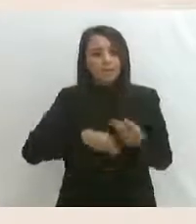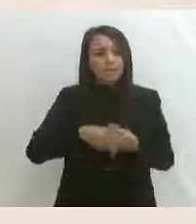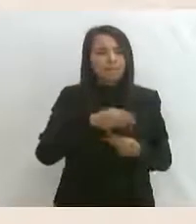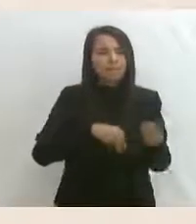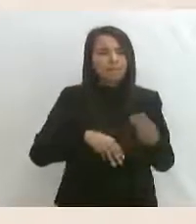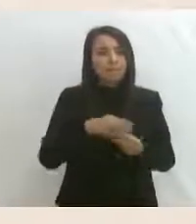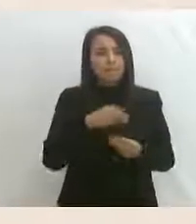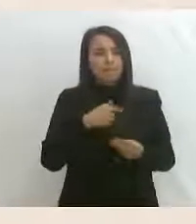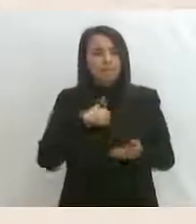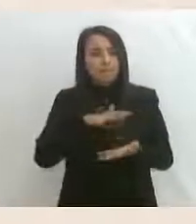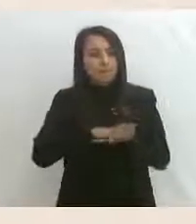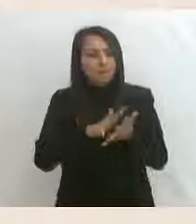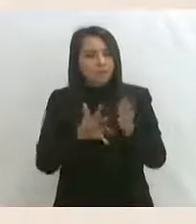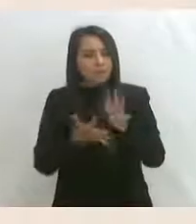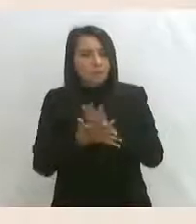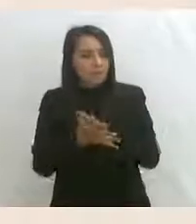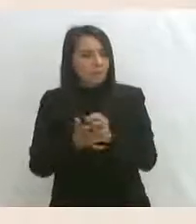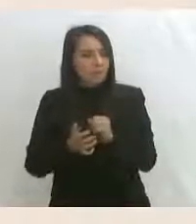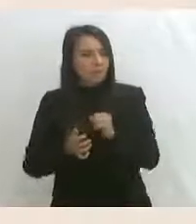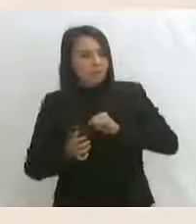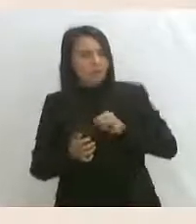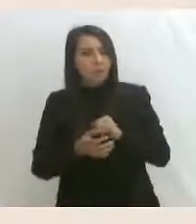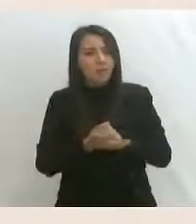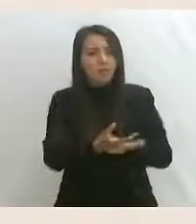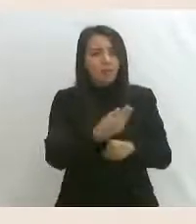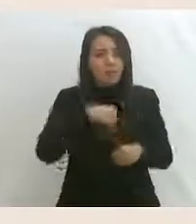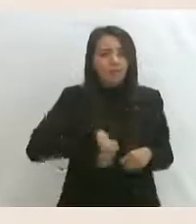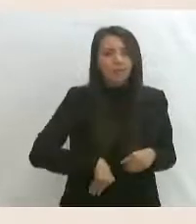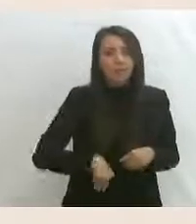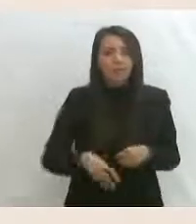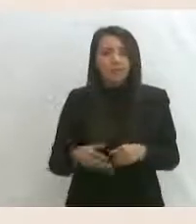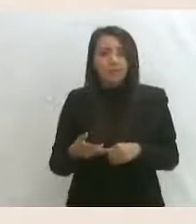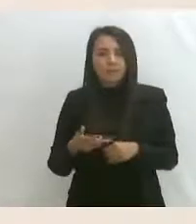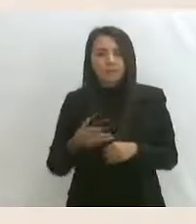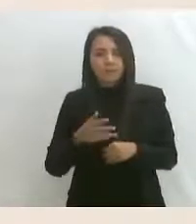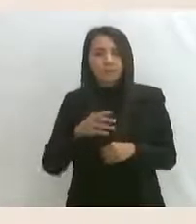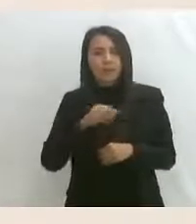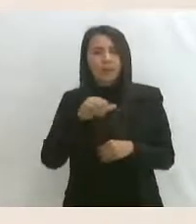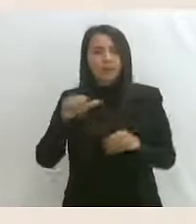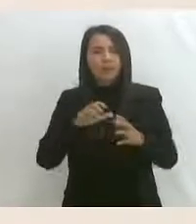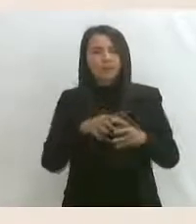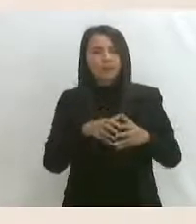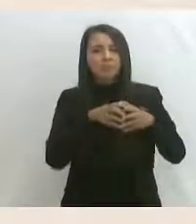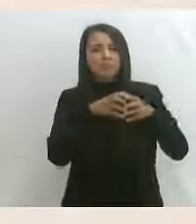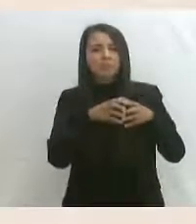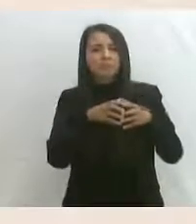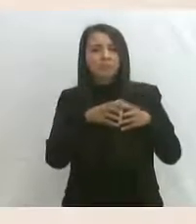tener influencias agarraderas, los que se sentían